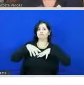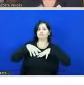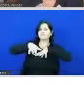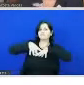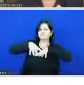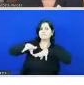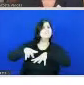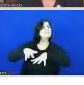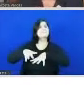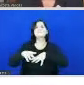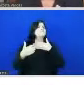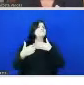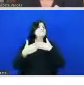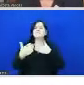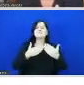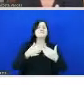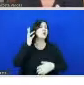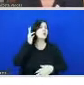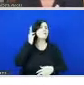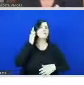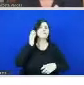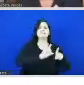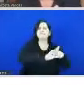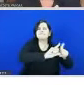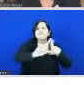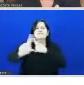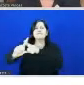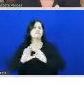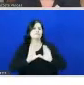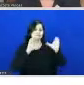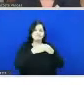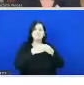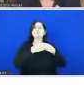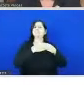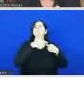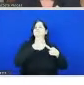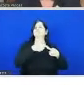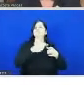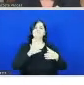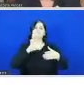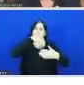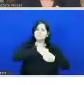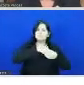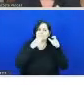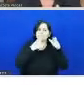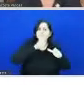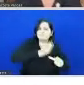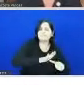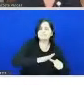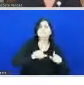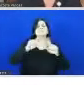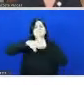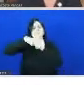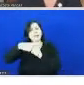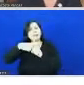el nivel comunitario, local, hasta el nivel internacional. Ha sido la principal condición. Nosotros